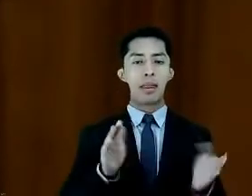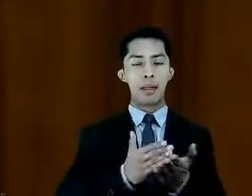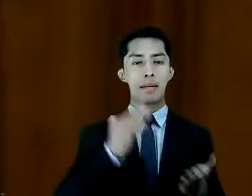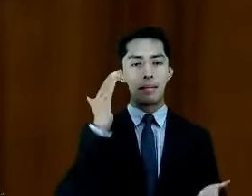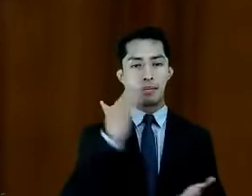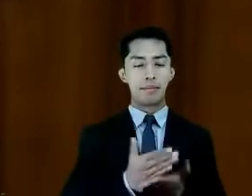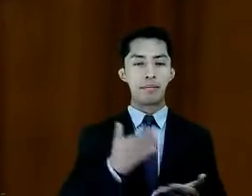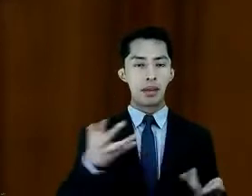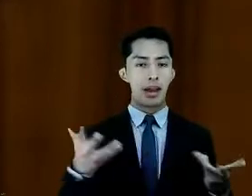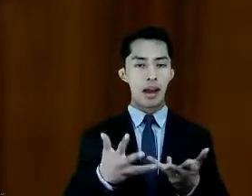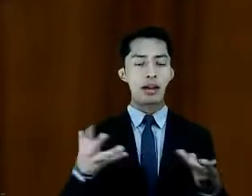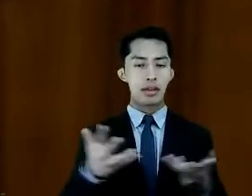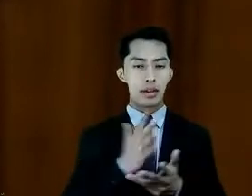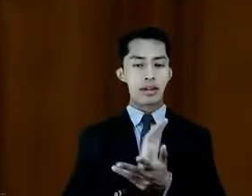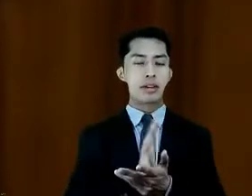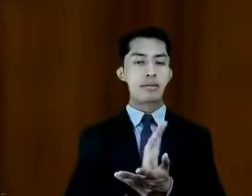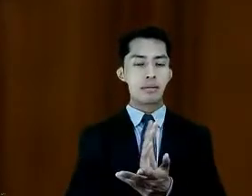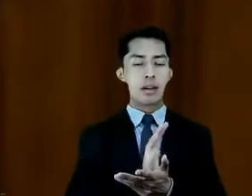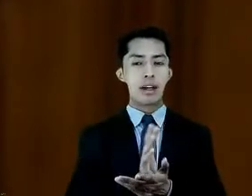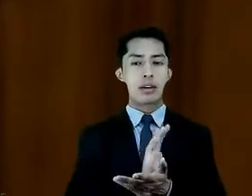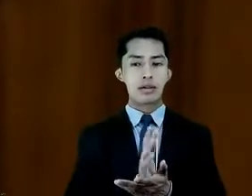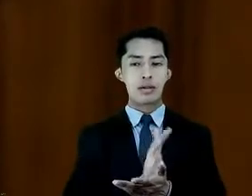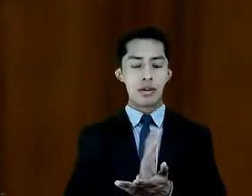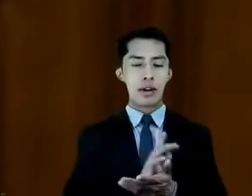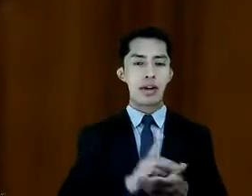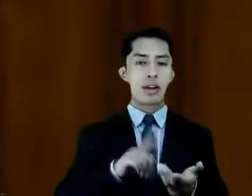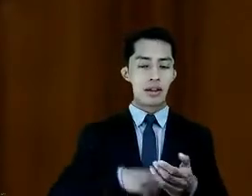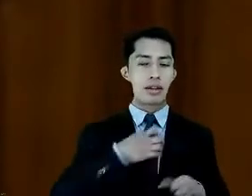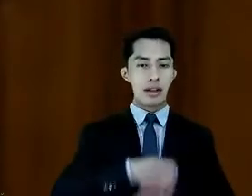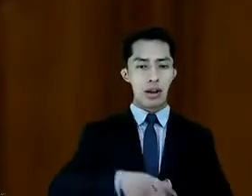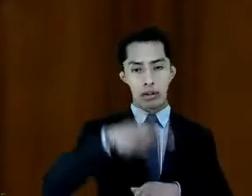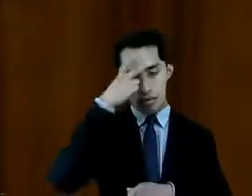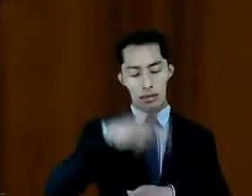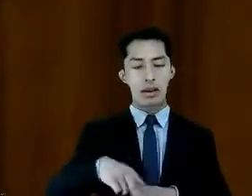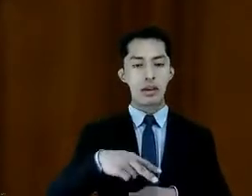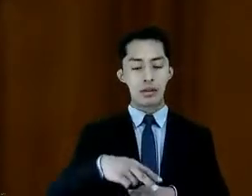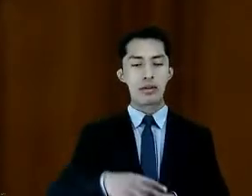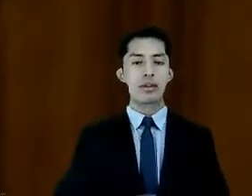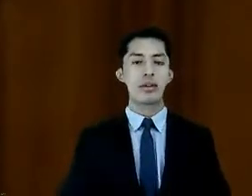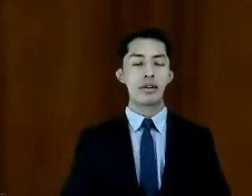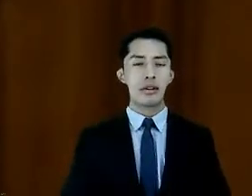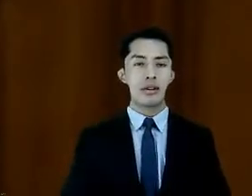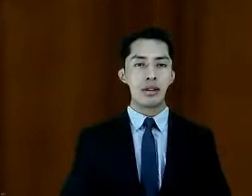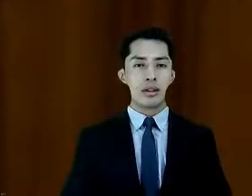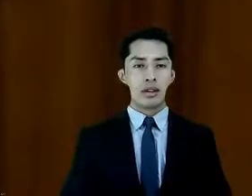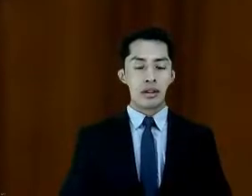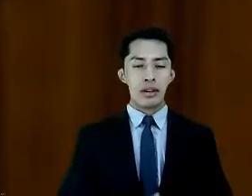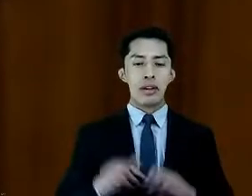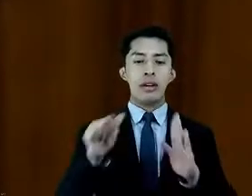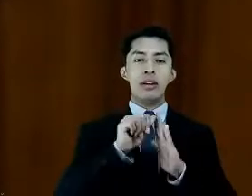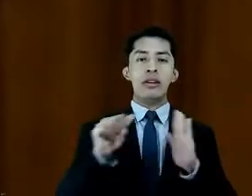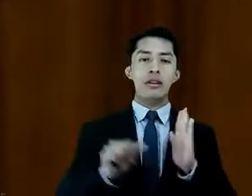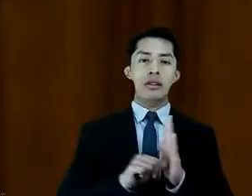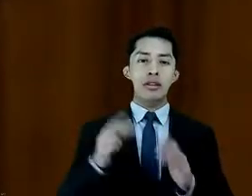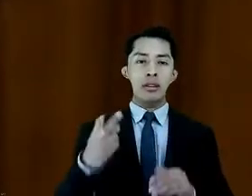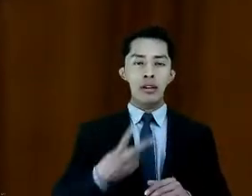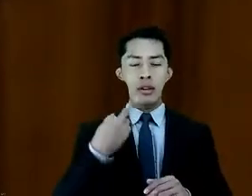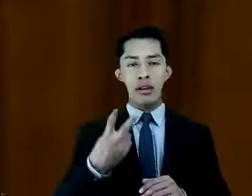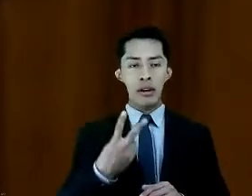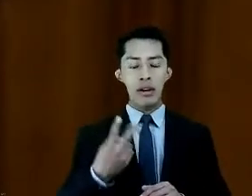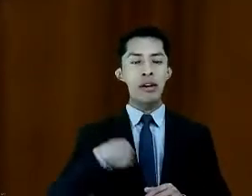eliminar actos de discriminación en el Estado de México. En el artículo 2